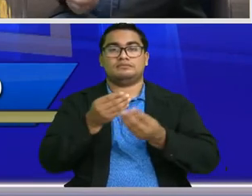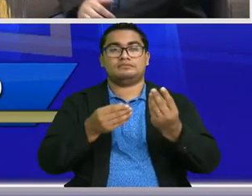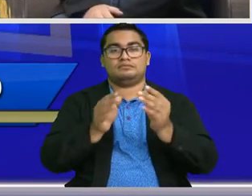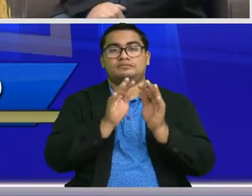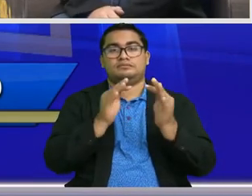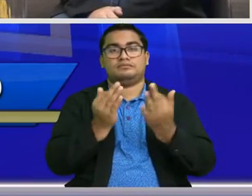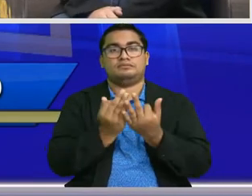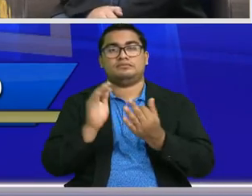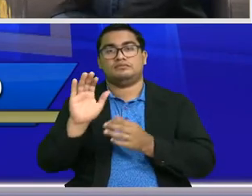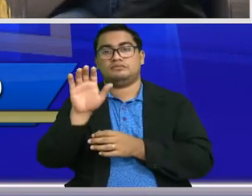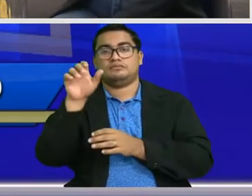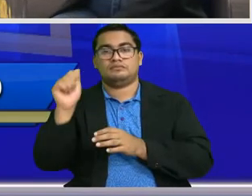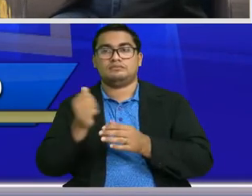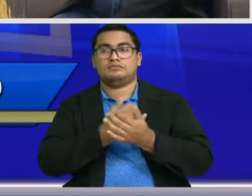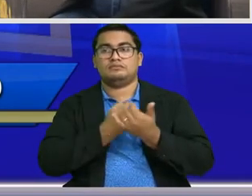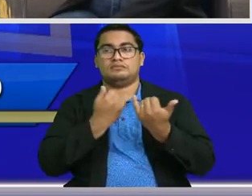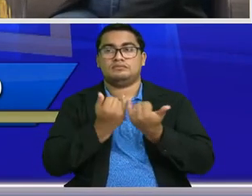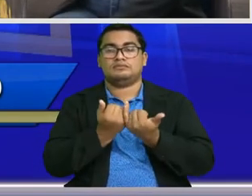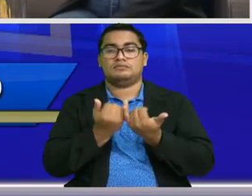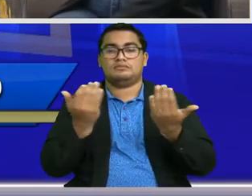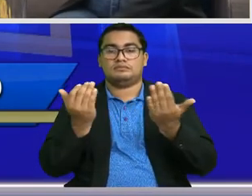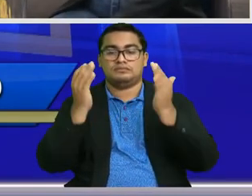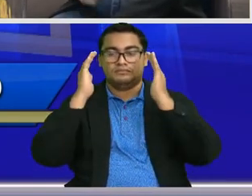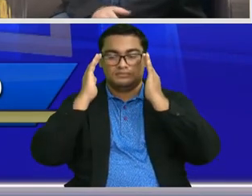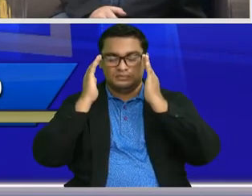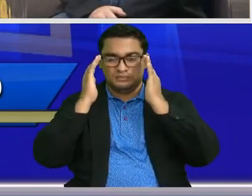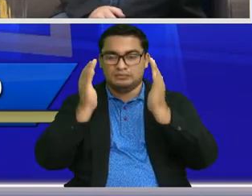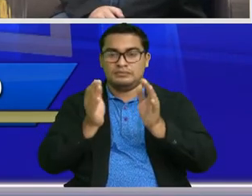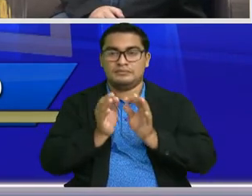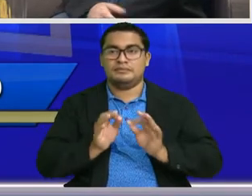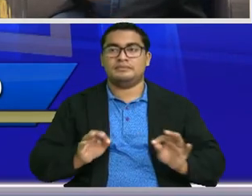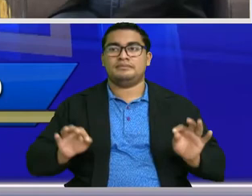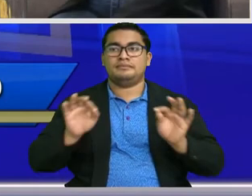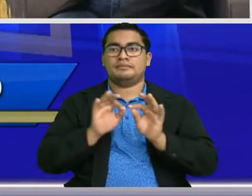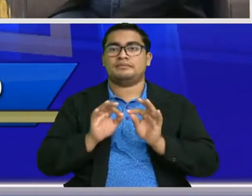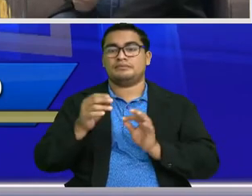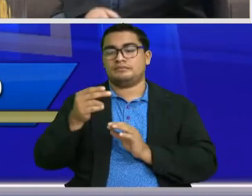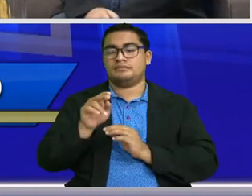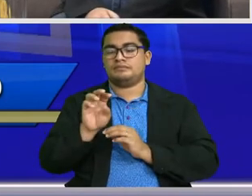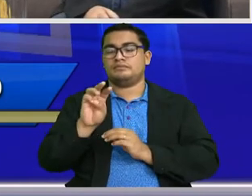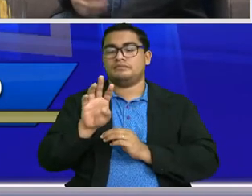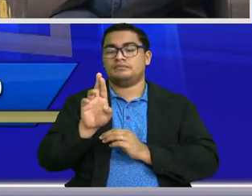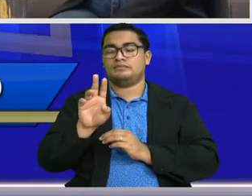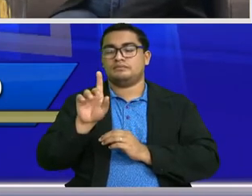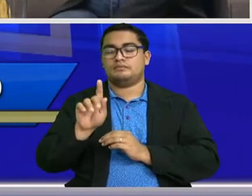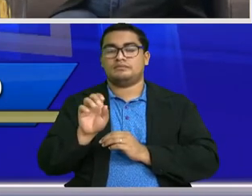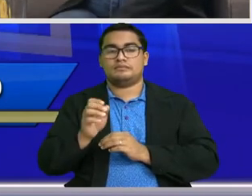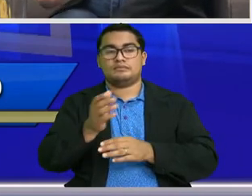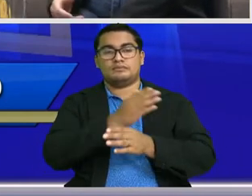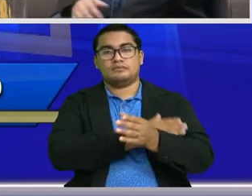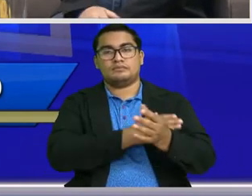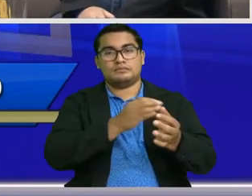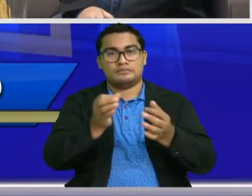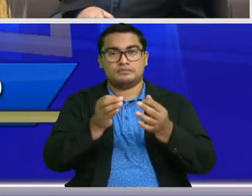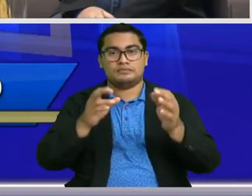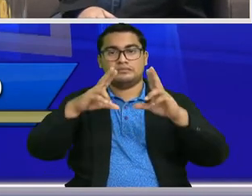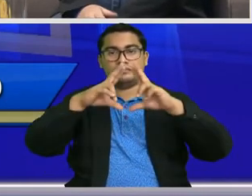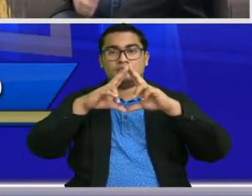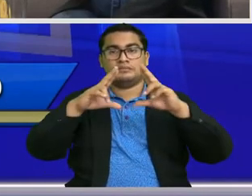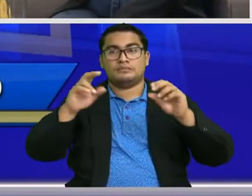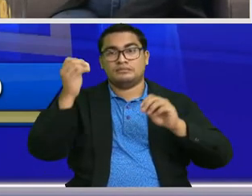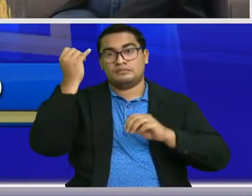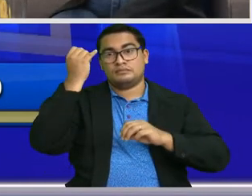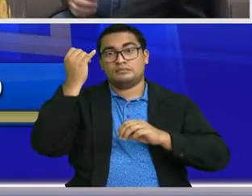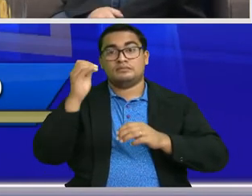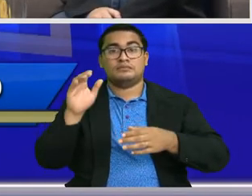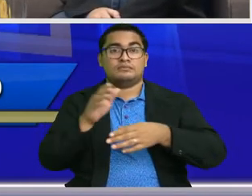con otras instituciones, que somos parte también de otras plataformas, como mencionaba Humberto, porque no solo está Expo Pyme, tenemos un Nicaragua Emprende y